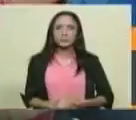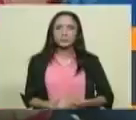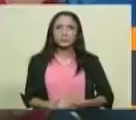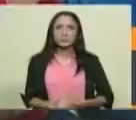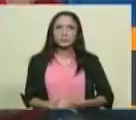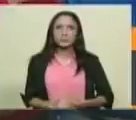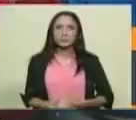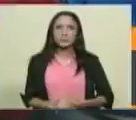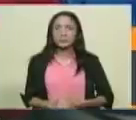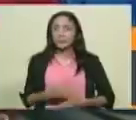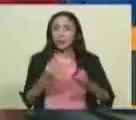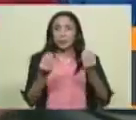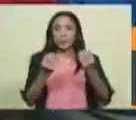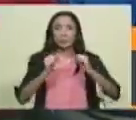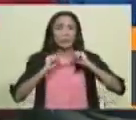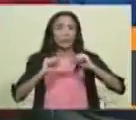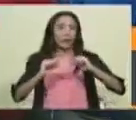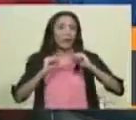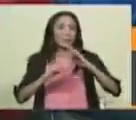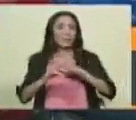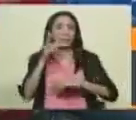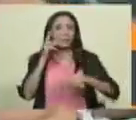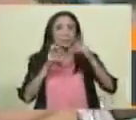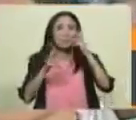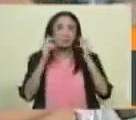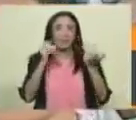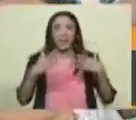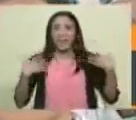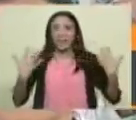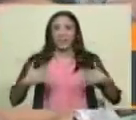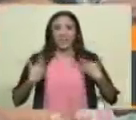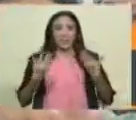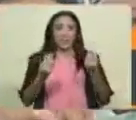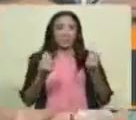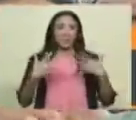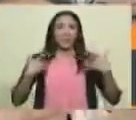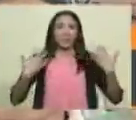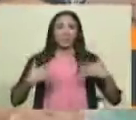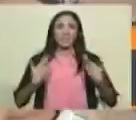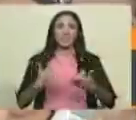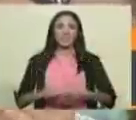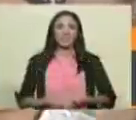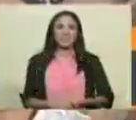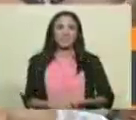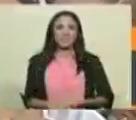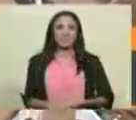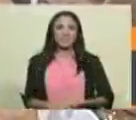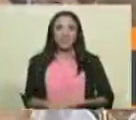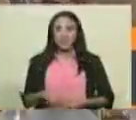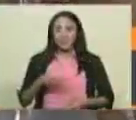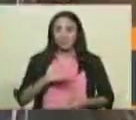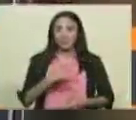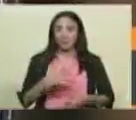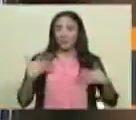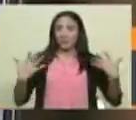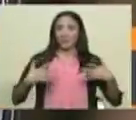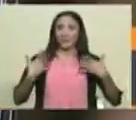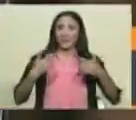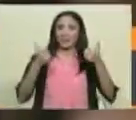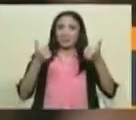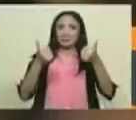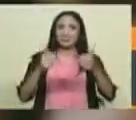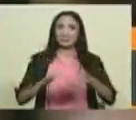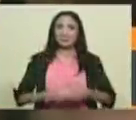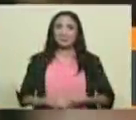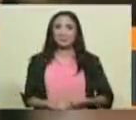traen demasiada energía ustedes hoy. Están demasiado emocionadas. Siento esa emoción.